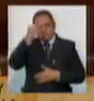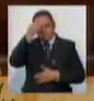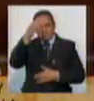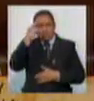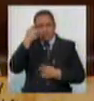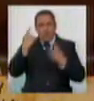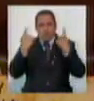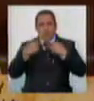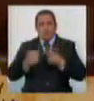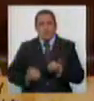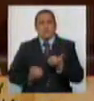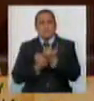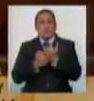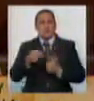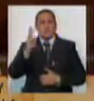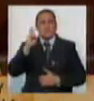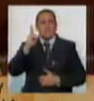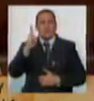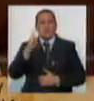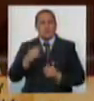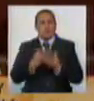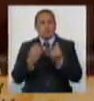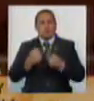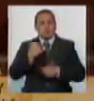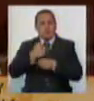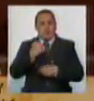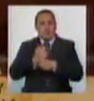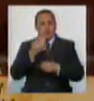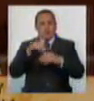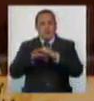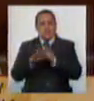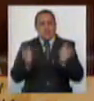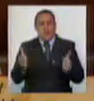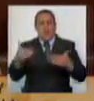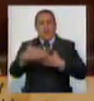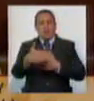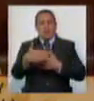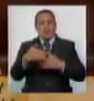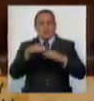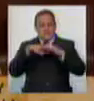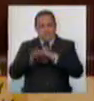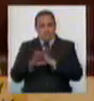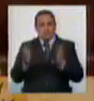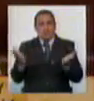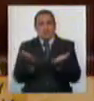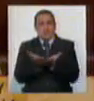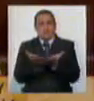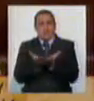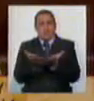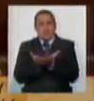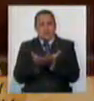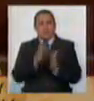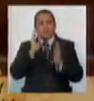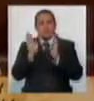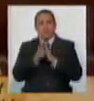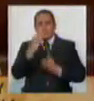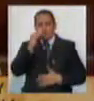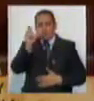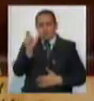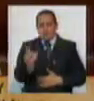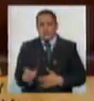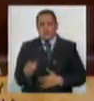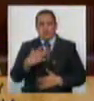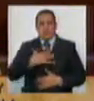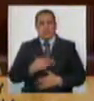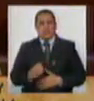soporte pedagógico, de apoyo a las actividades en el aula y en la escuela. Por ejemplo, un niño Andrés, de